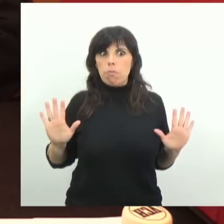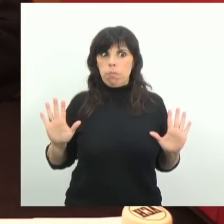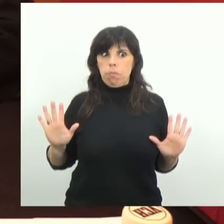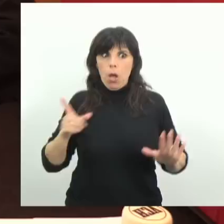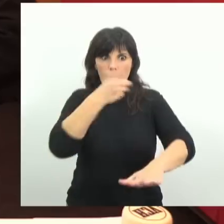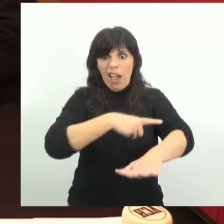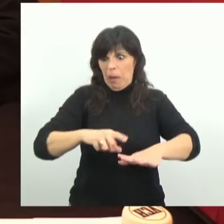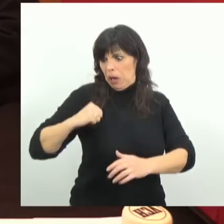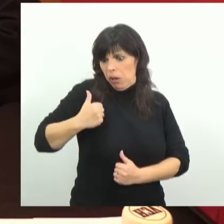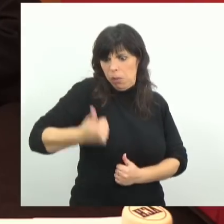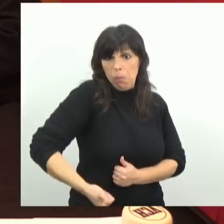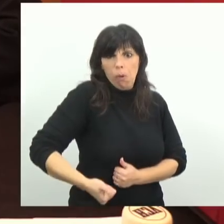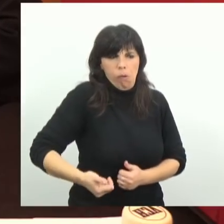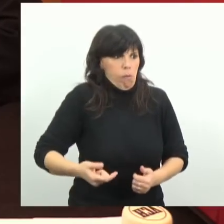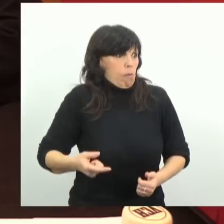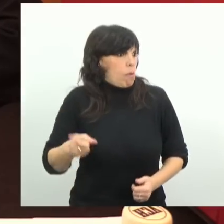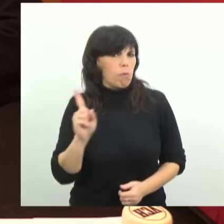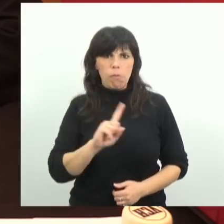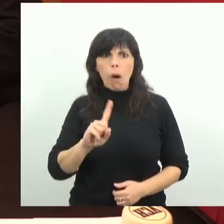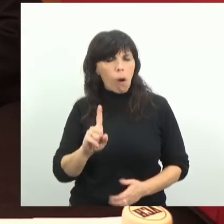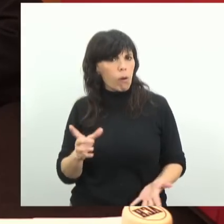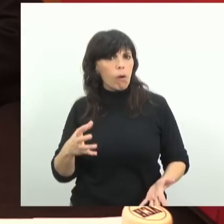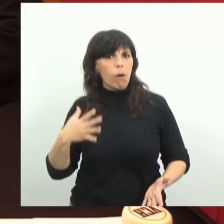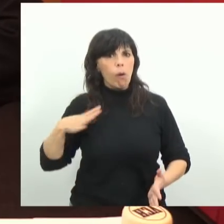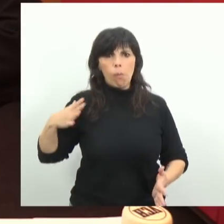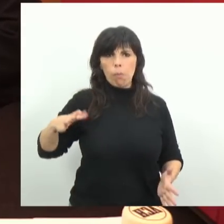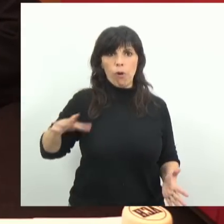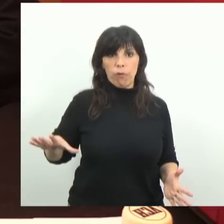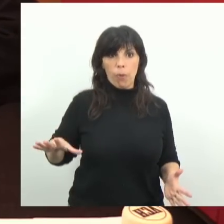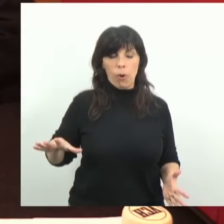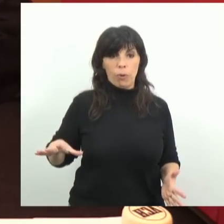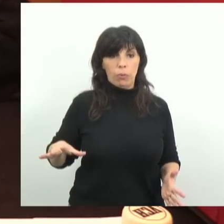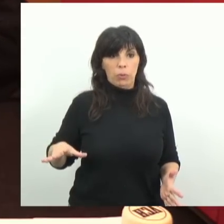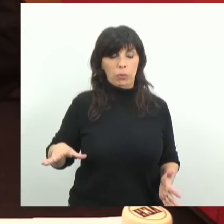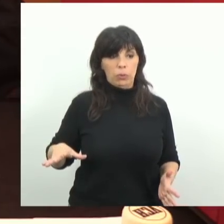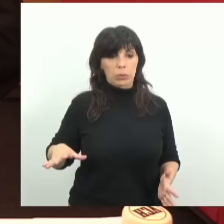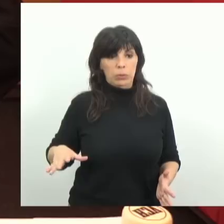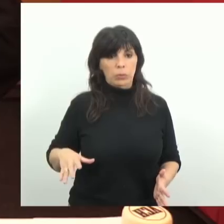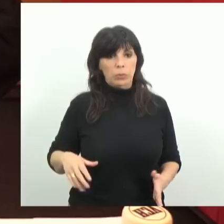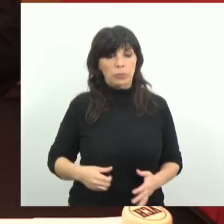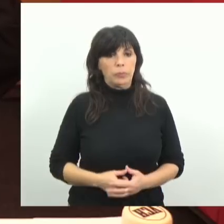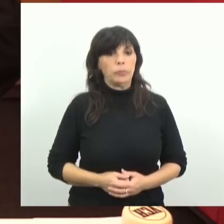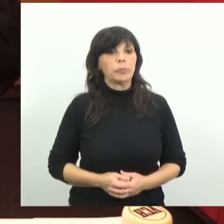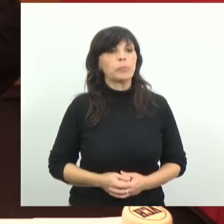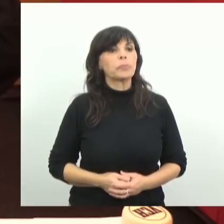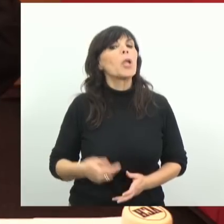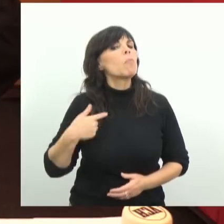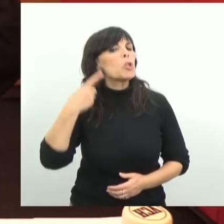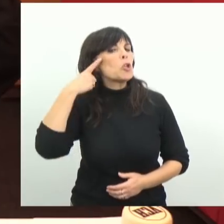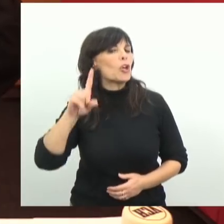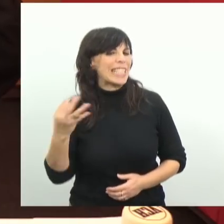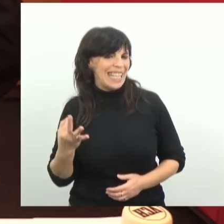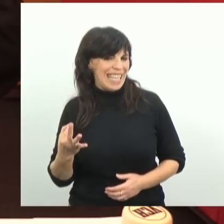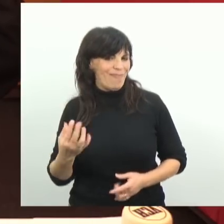en ese evangelio de la prosperidad. Una cosa sí sé, lo que dice Salmo